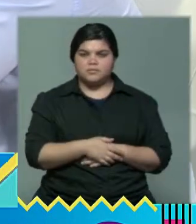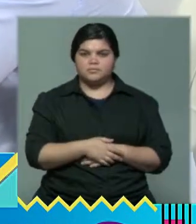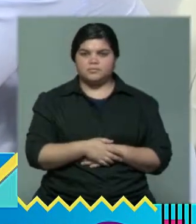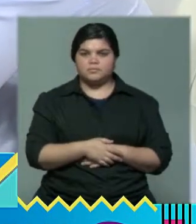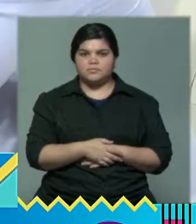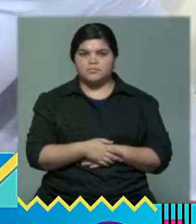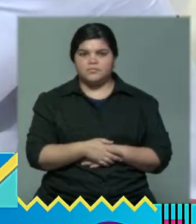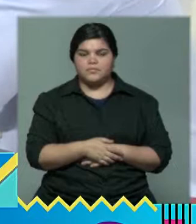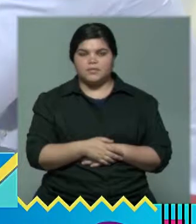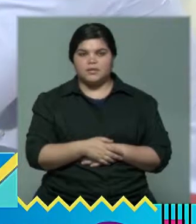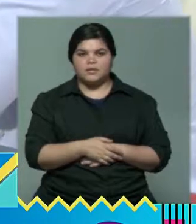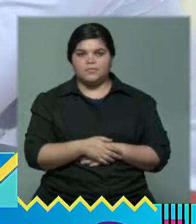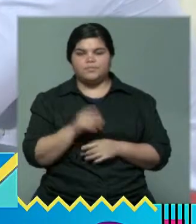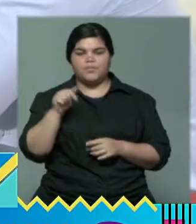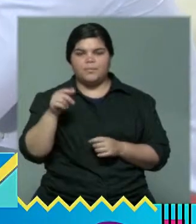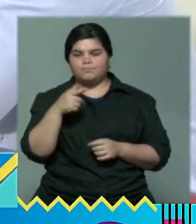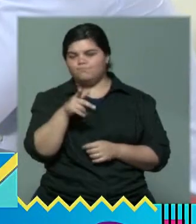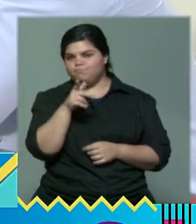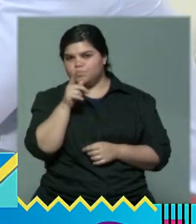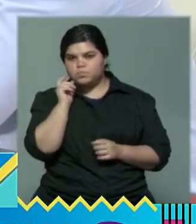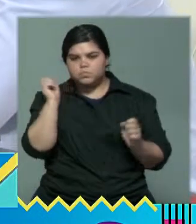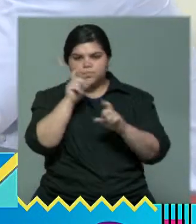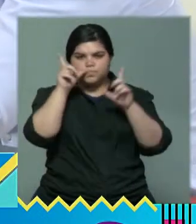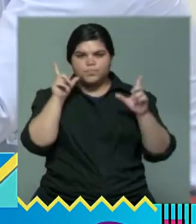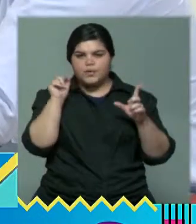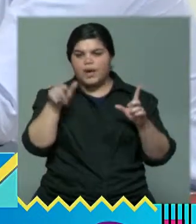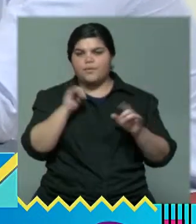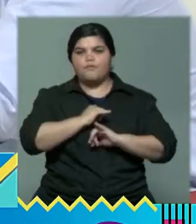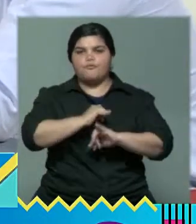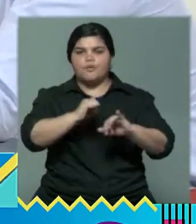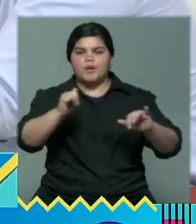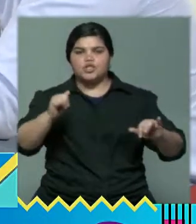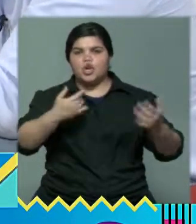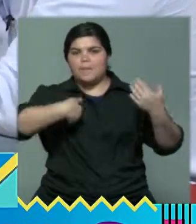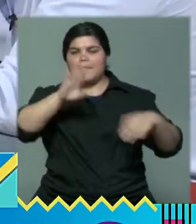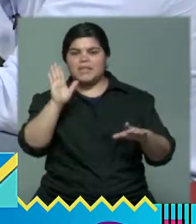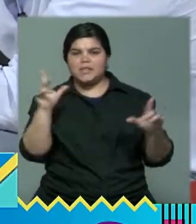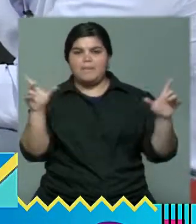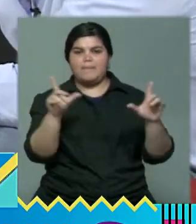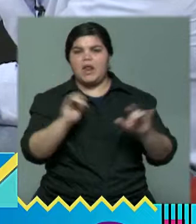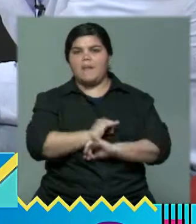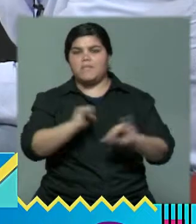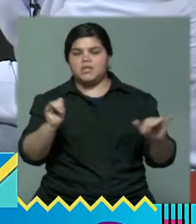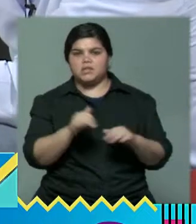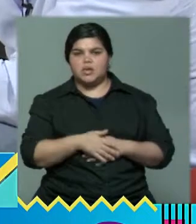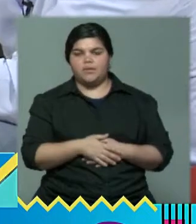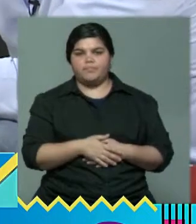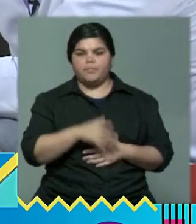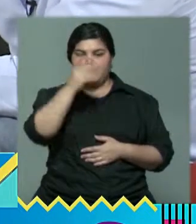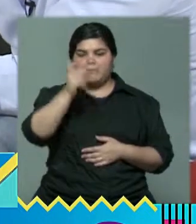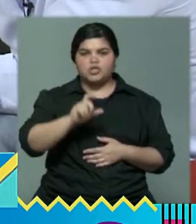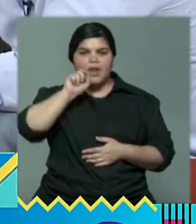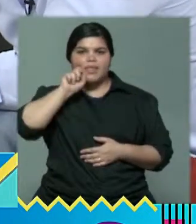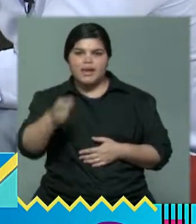generalmente es mucho más llamativo como información para la prensa una persona que comete un delito en